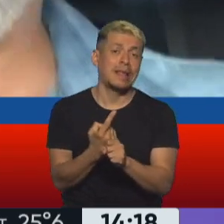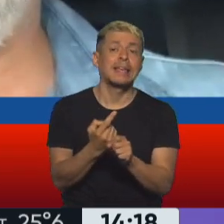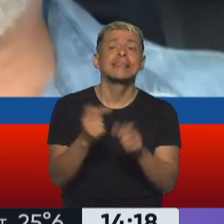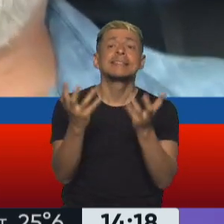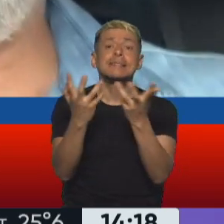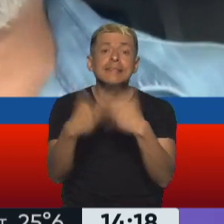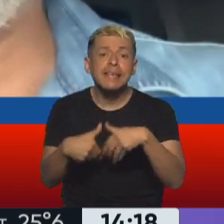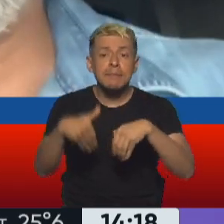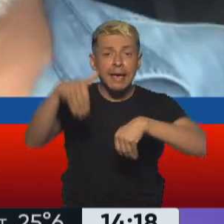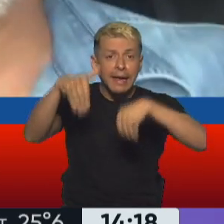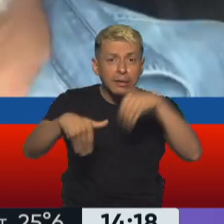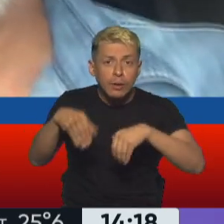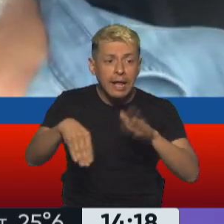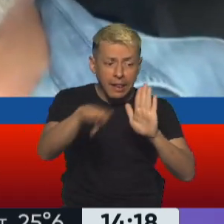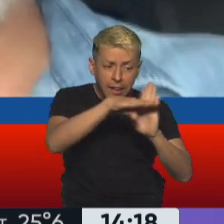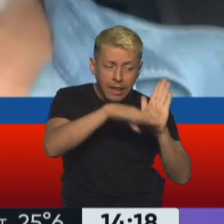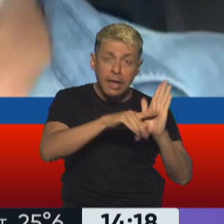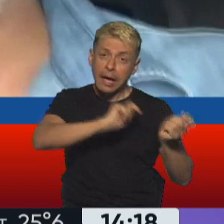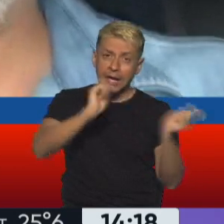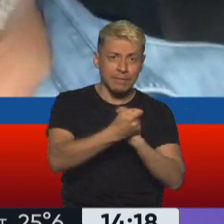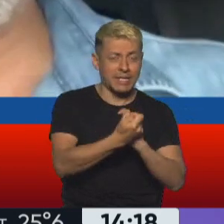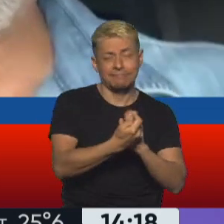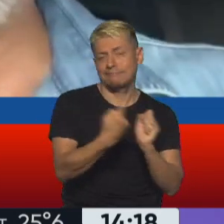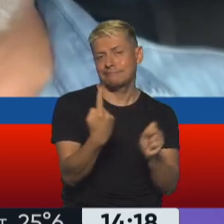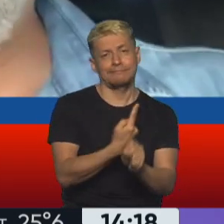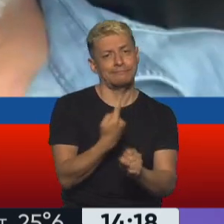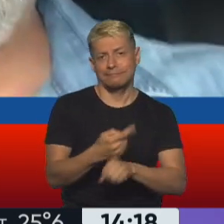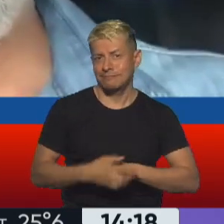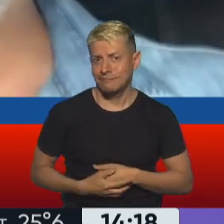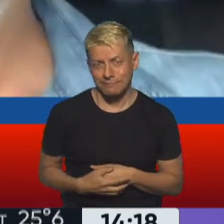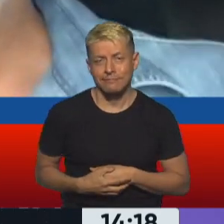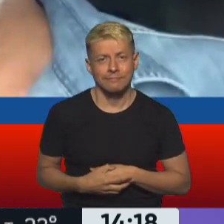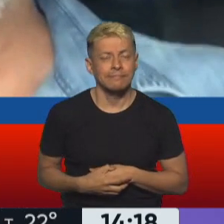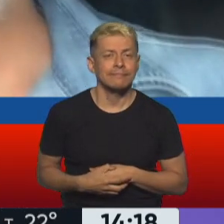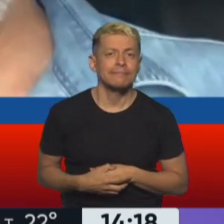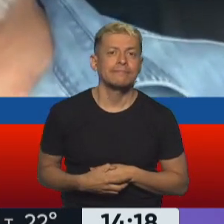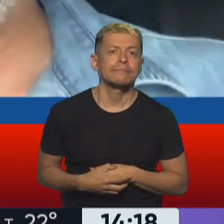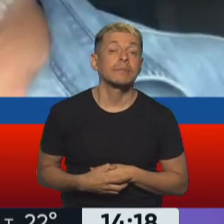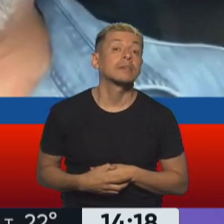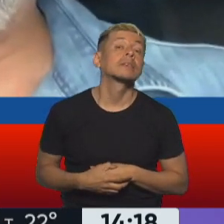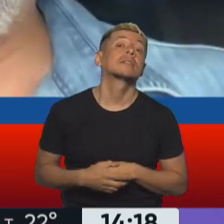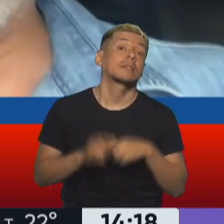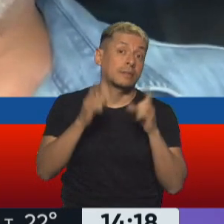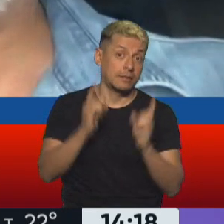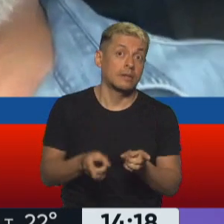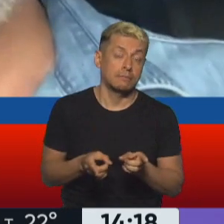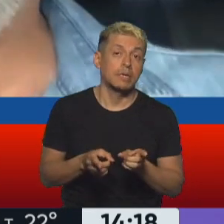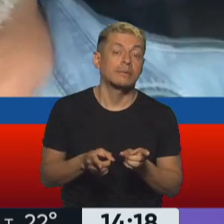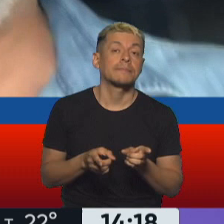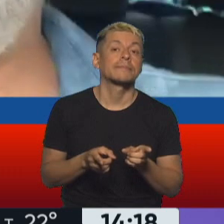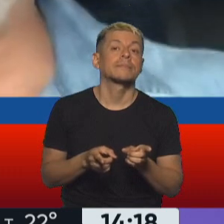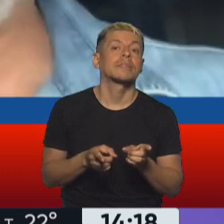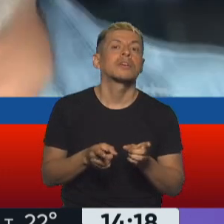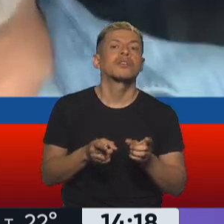sistema electoral que hace la transformación de votos en escaños, pero también del